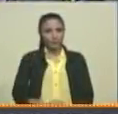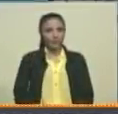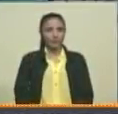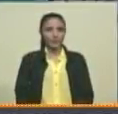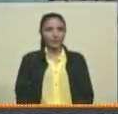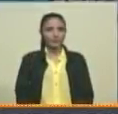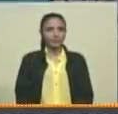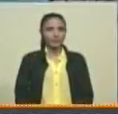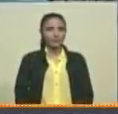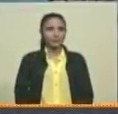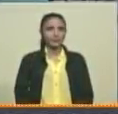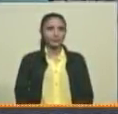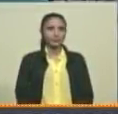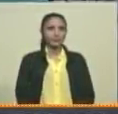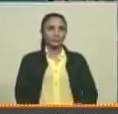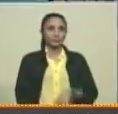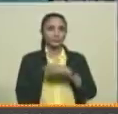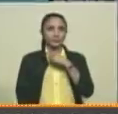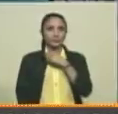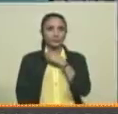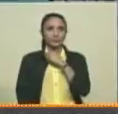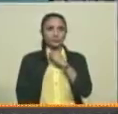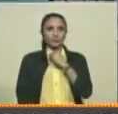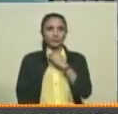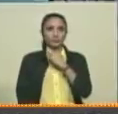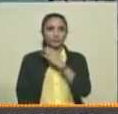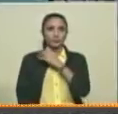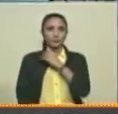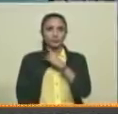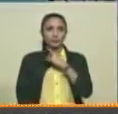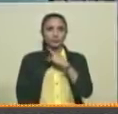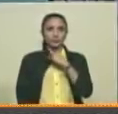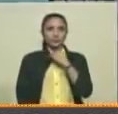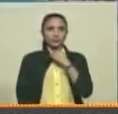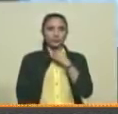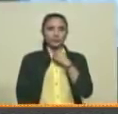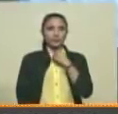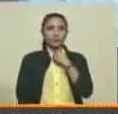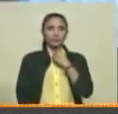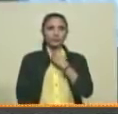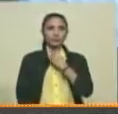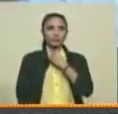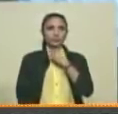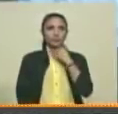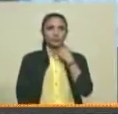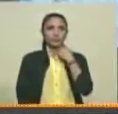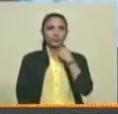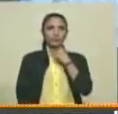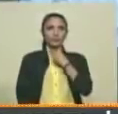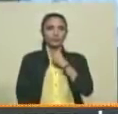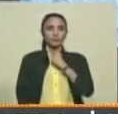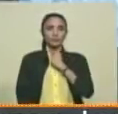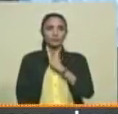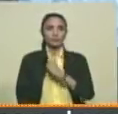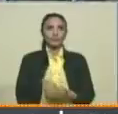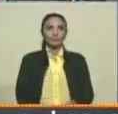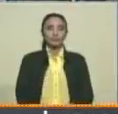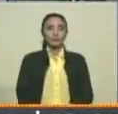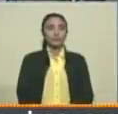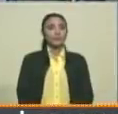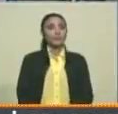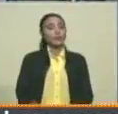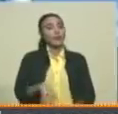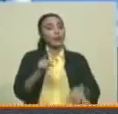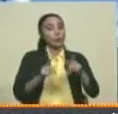¿Les parece? ¿Seguimos hablando de este tema o lo abandono? No digo yo, porque en las asambleas como a